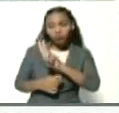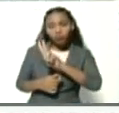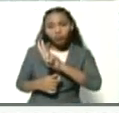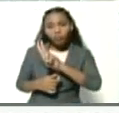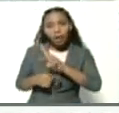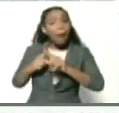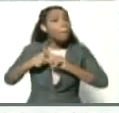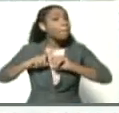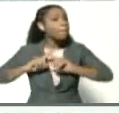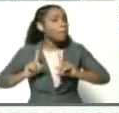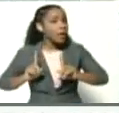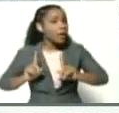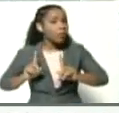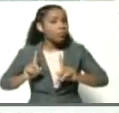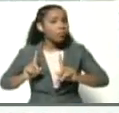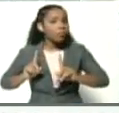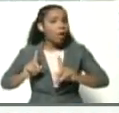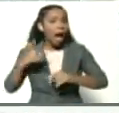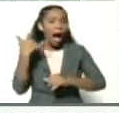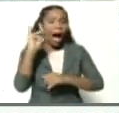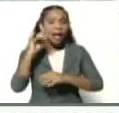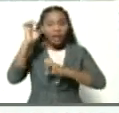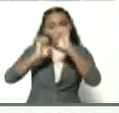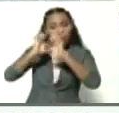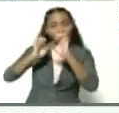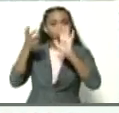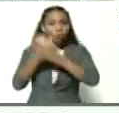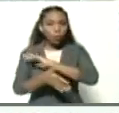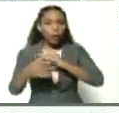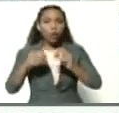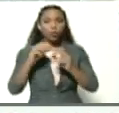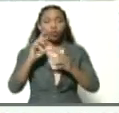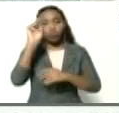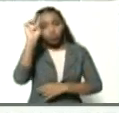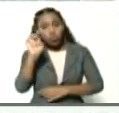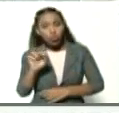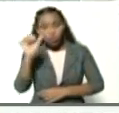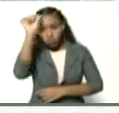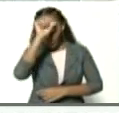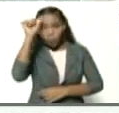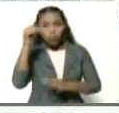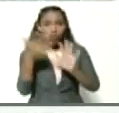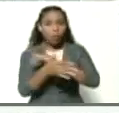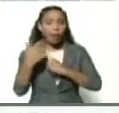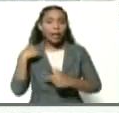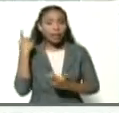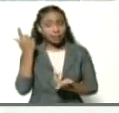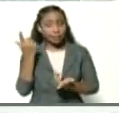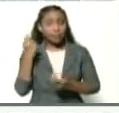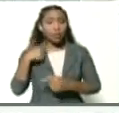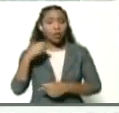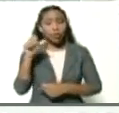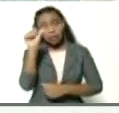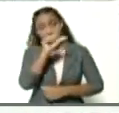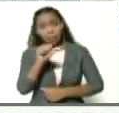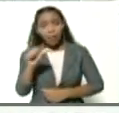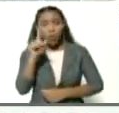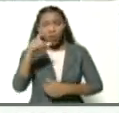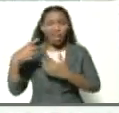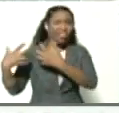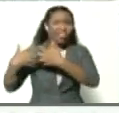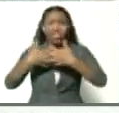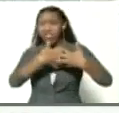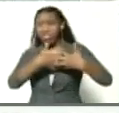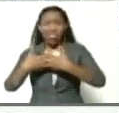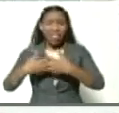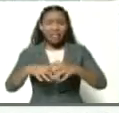pero tenemos que evaluar, como lo hacemos todos los domingos, el transcurso de la semana, porque estamos en una batalla tremenda